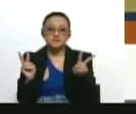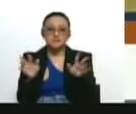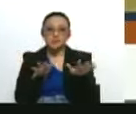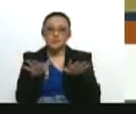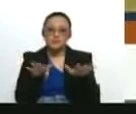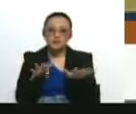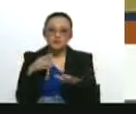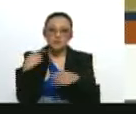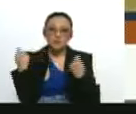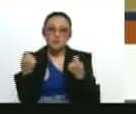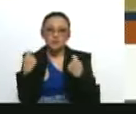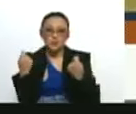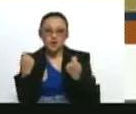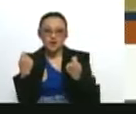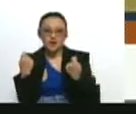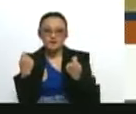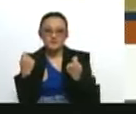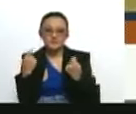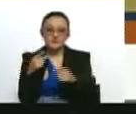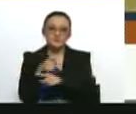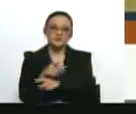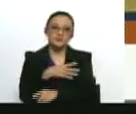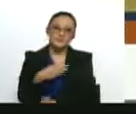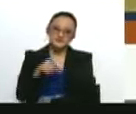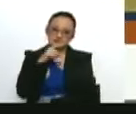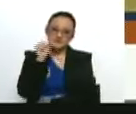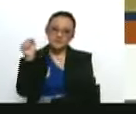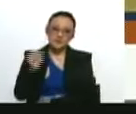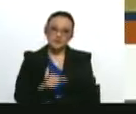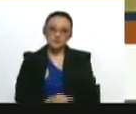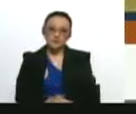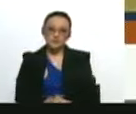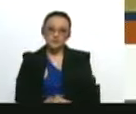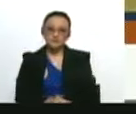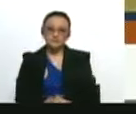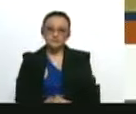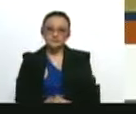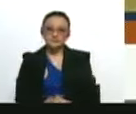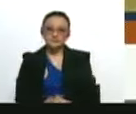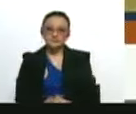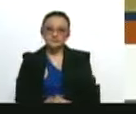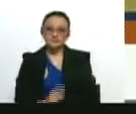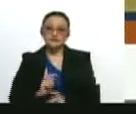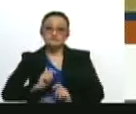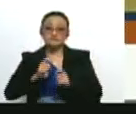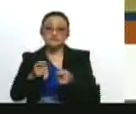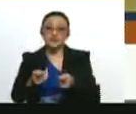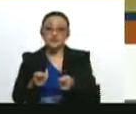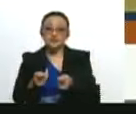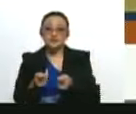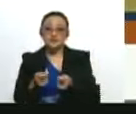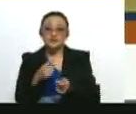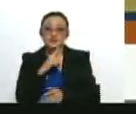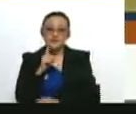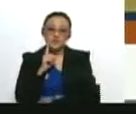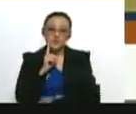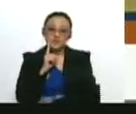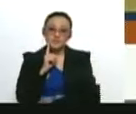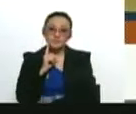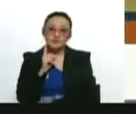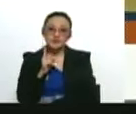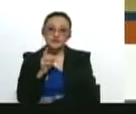movimiento popular y el mando que lleva el presidente Nicolás Maduro. Él ha designado lo que llama